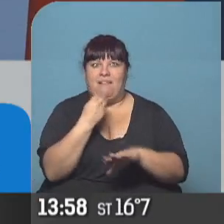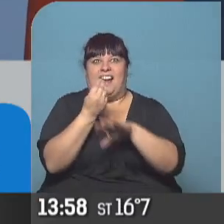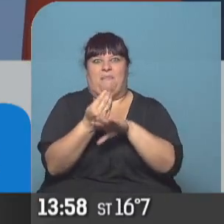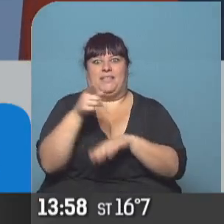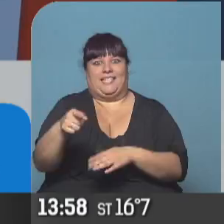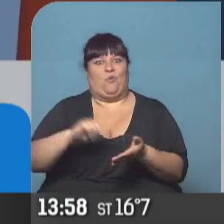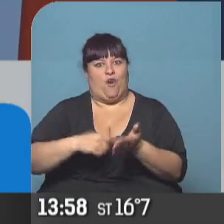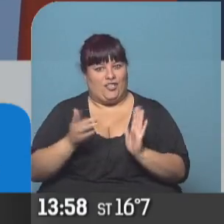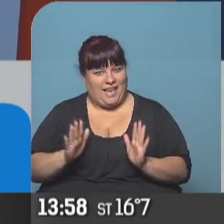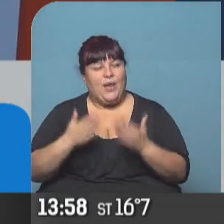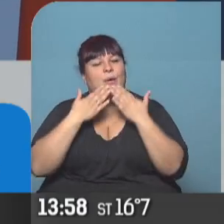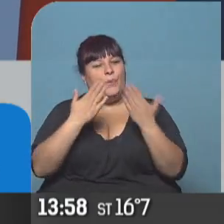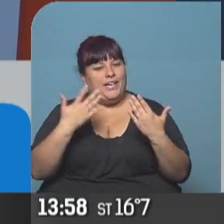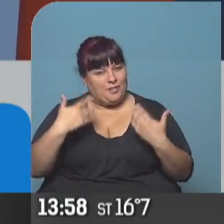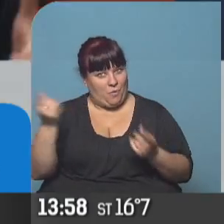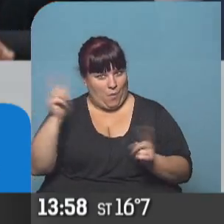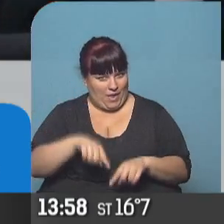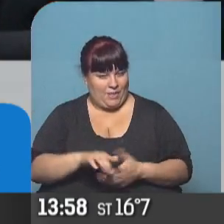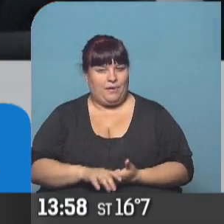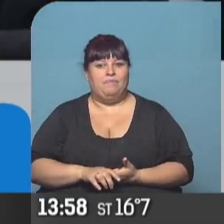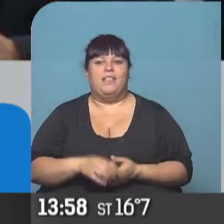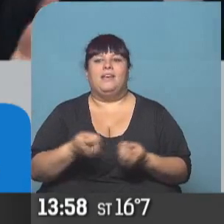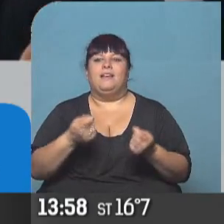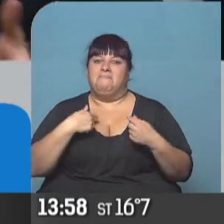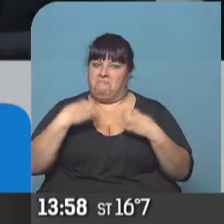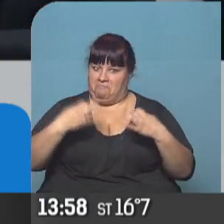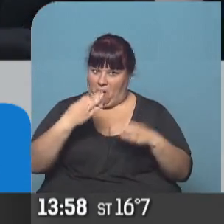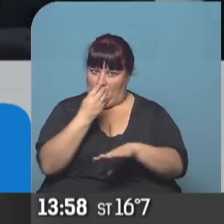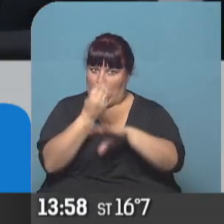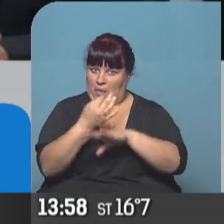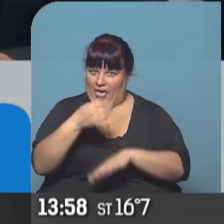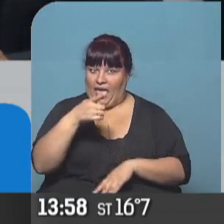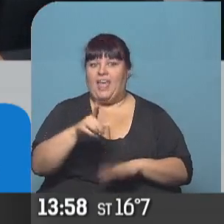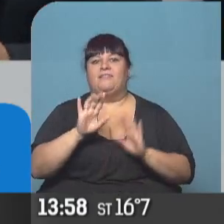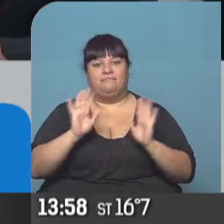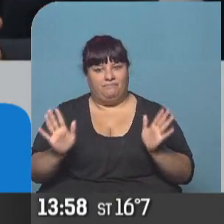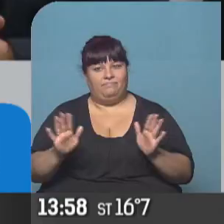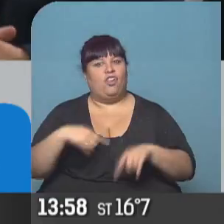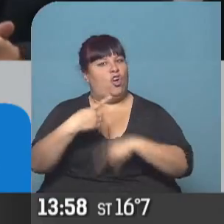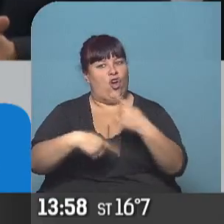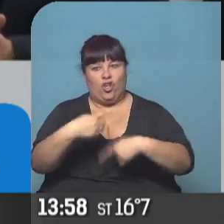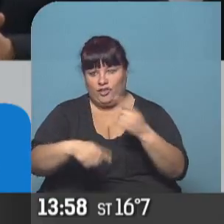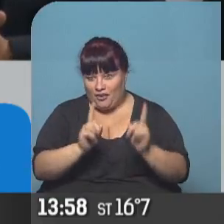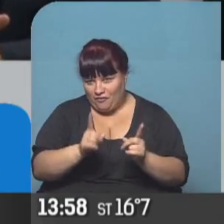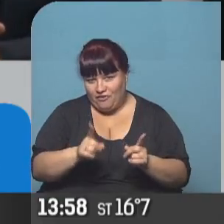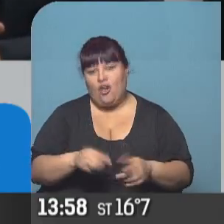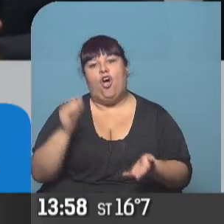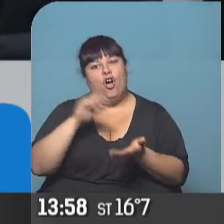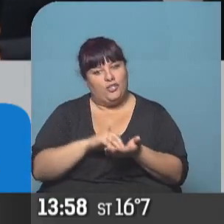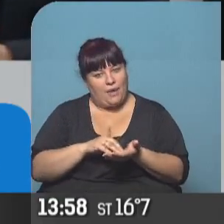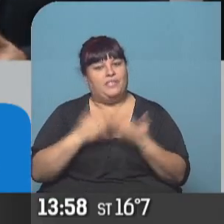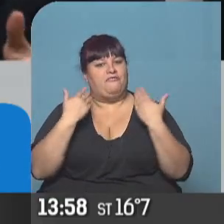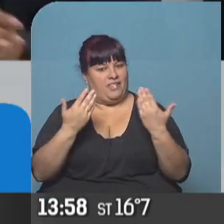represente allá en buenos aires un beso grande te esperamos nos has dejado muy pero muy bien representados así que a seguir adelante y una vez más